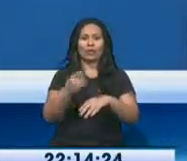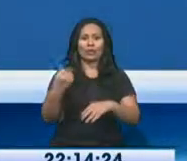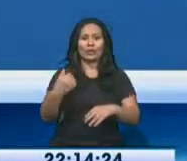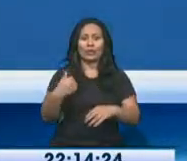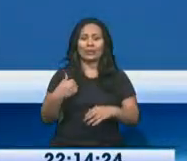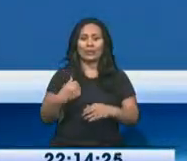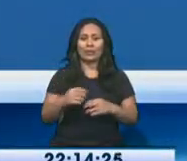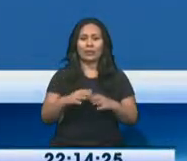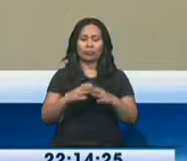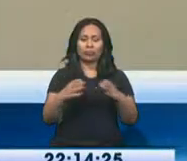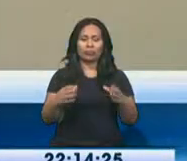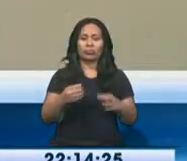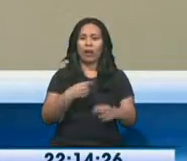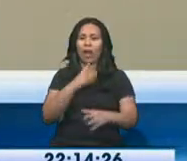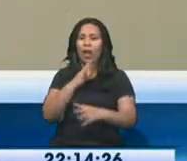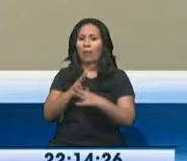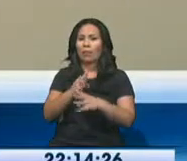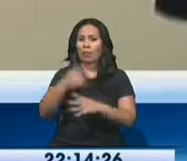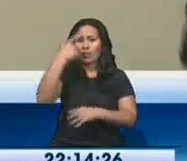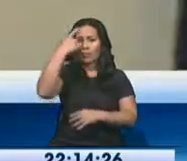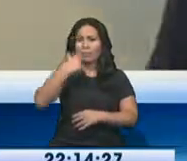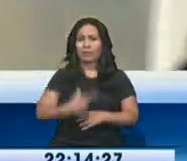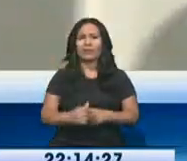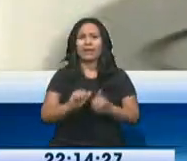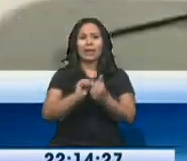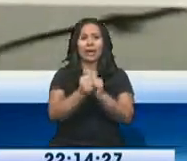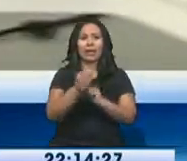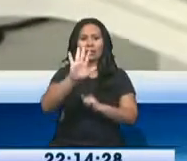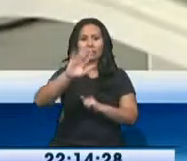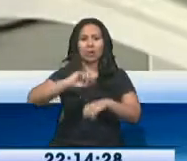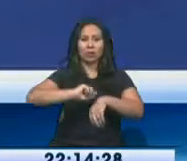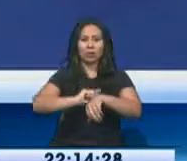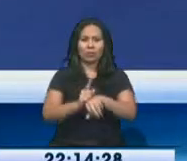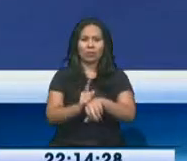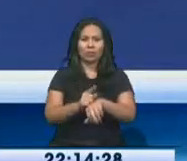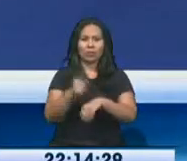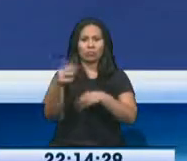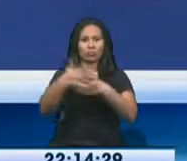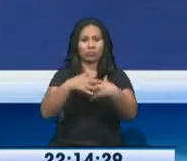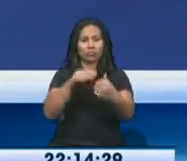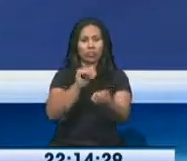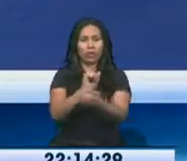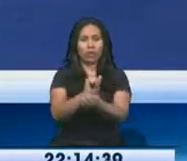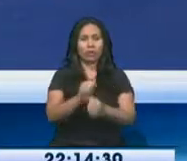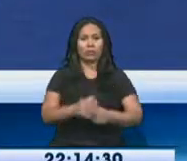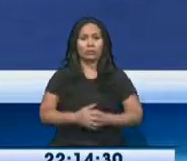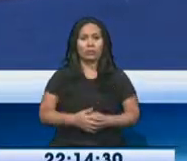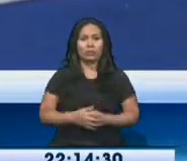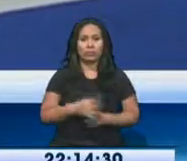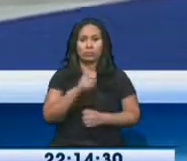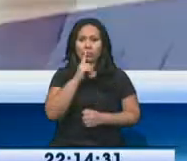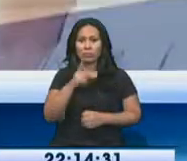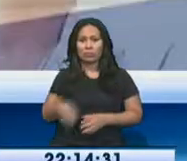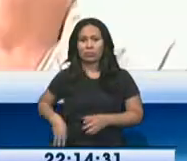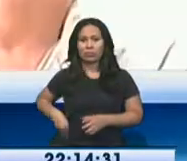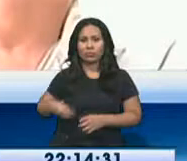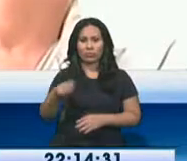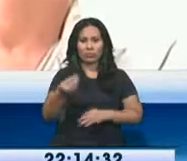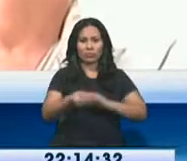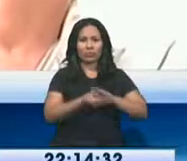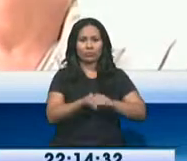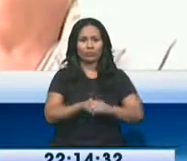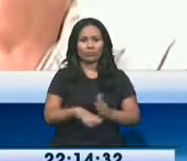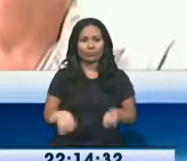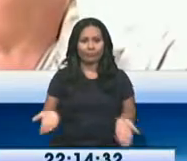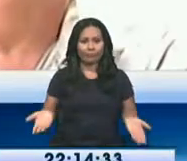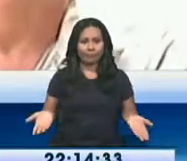lo cura todo sanaba a un paciente cada 5 minutos en la cárcel. Venga, doctor, mucho gusto. Que